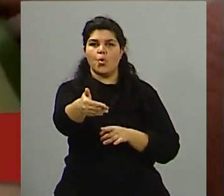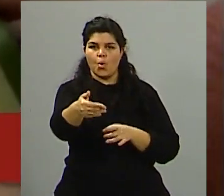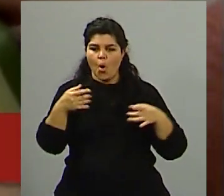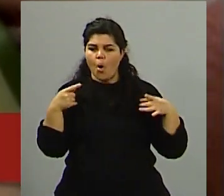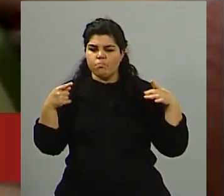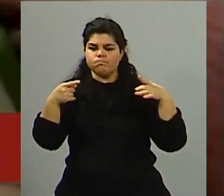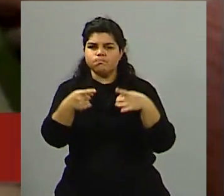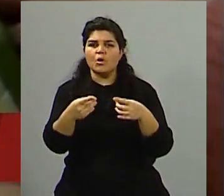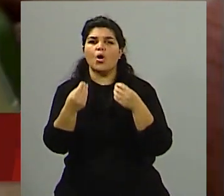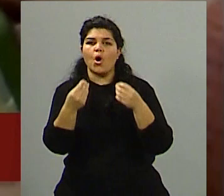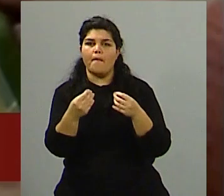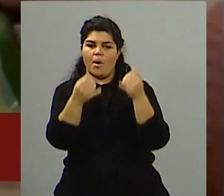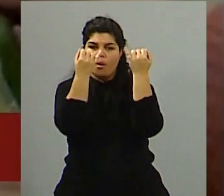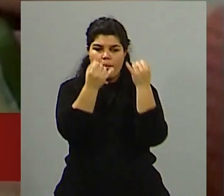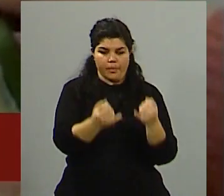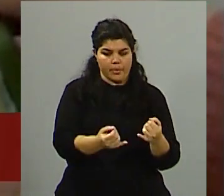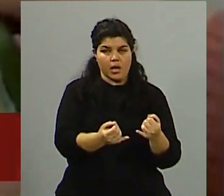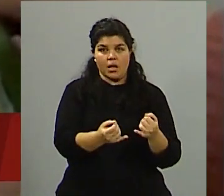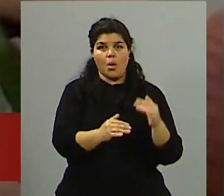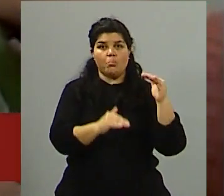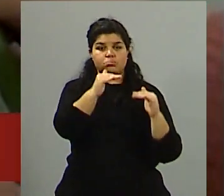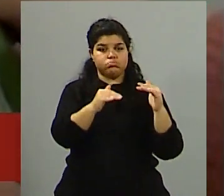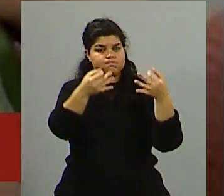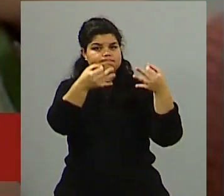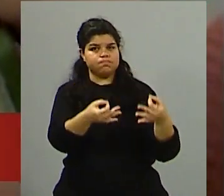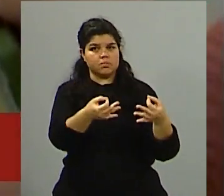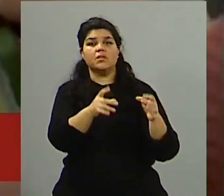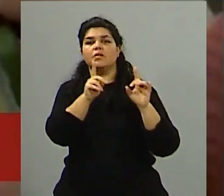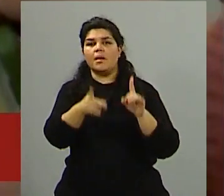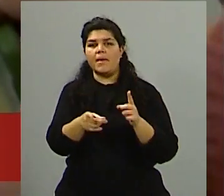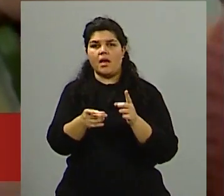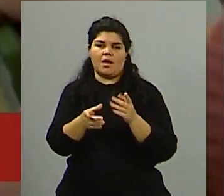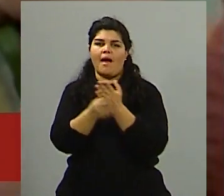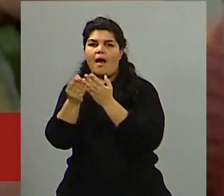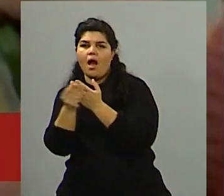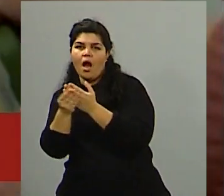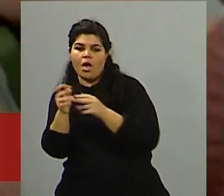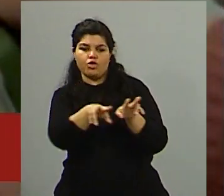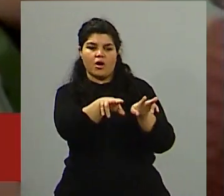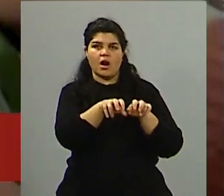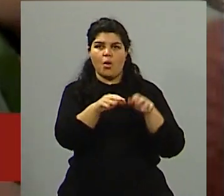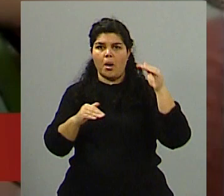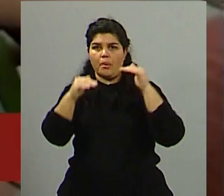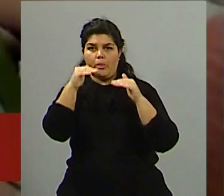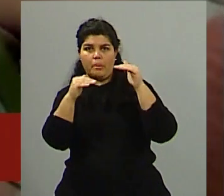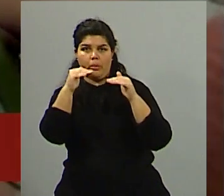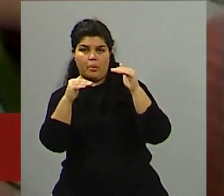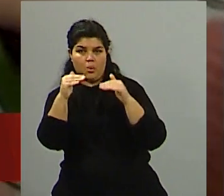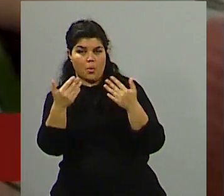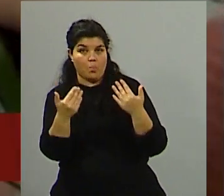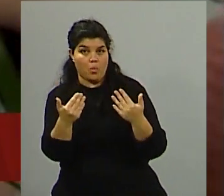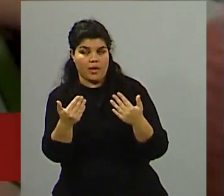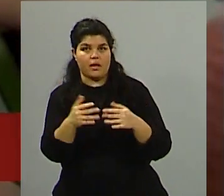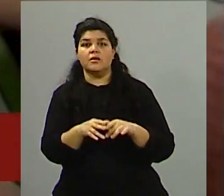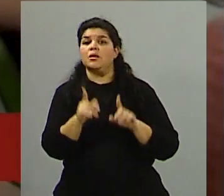equilibrio en las cuentas públicas. No es que hay que entregar absolutamente nada, sino que lo que se define es